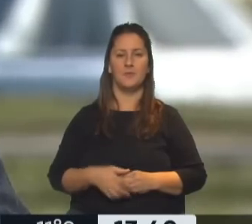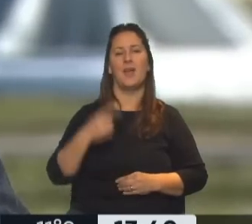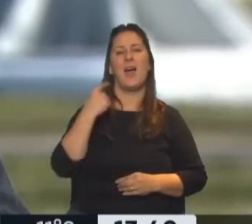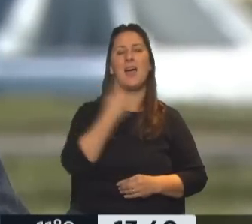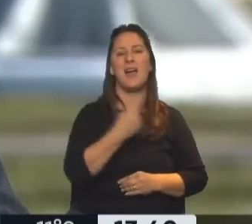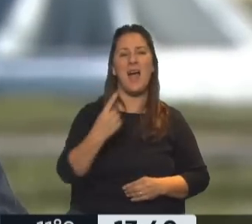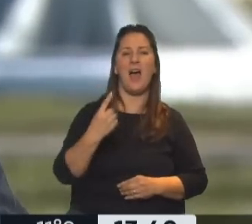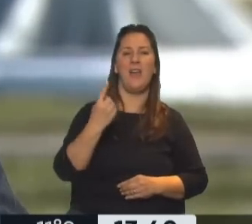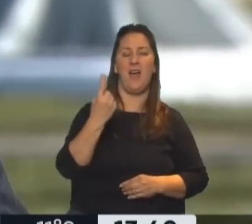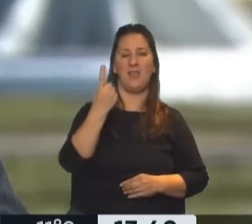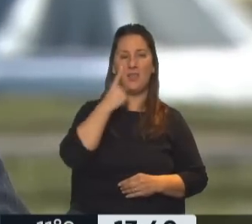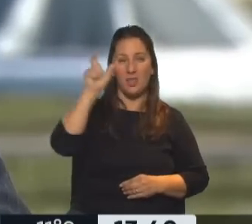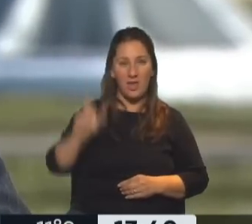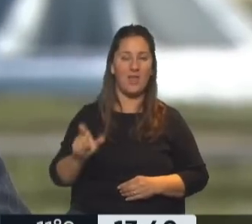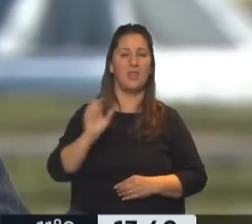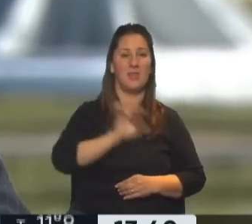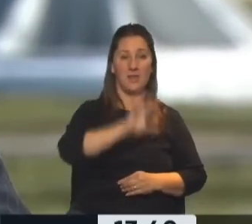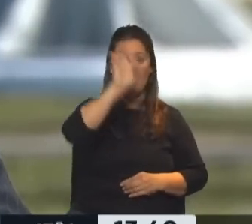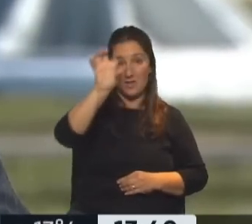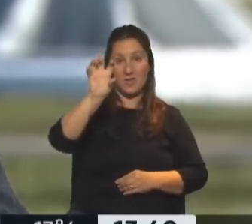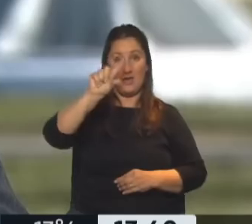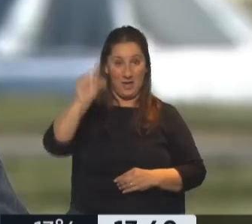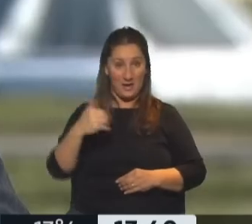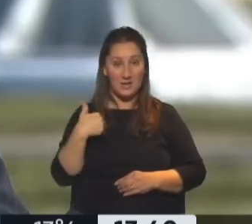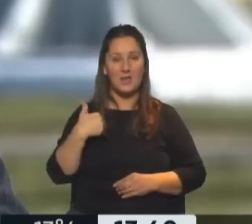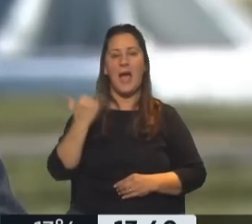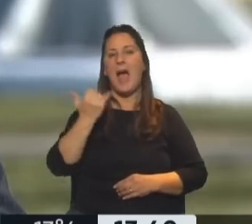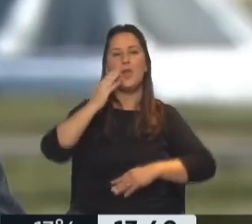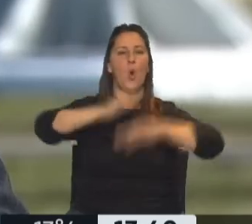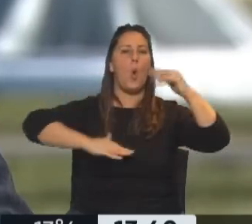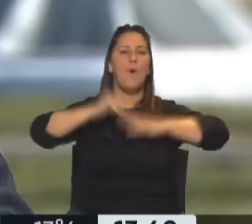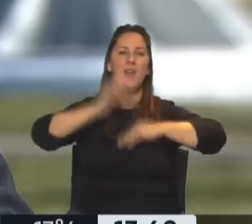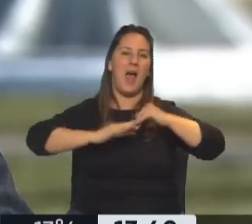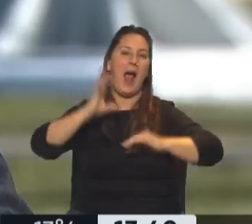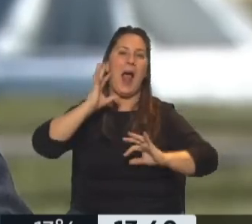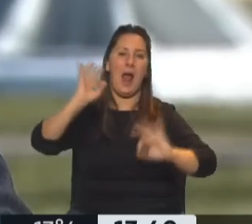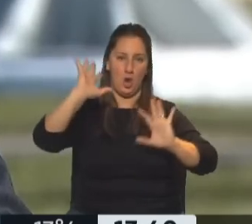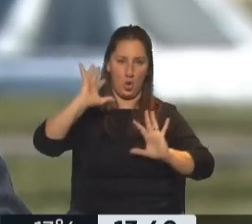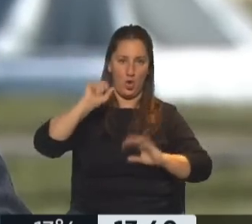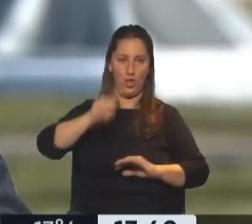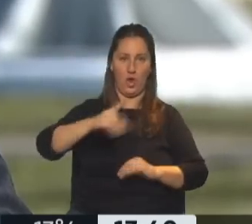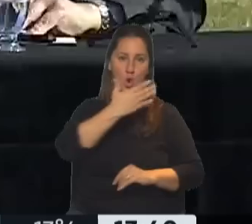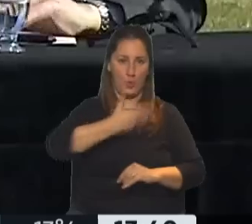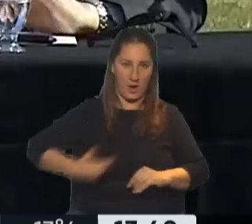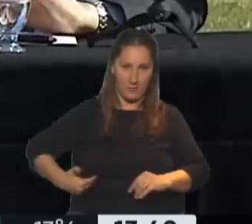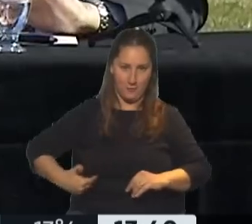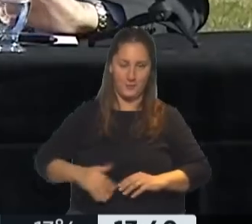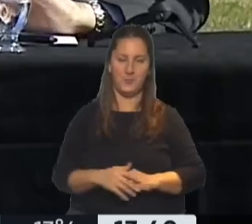distrito, cada intendencia del país tiene alguna obra pública del gobierno nacional.